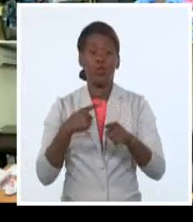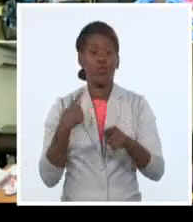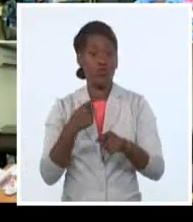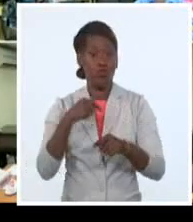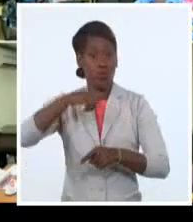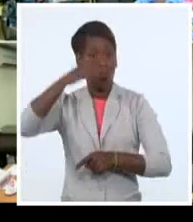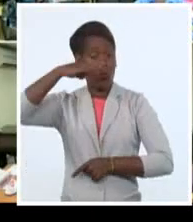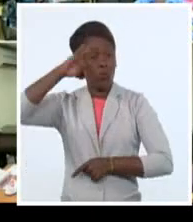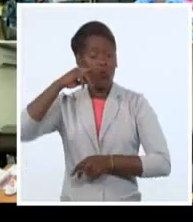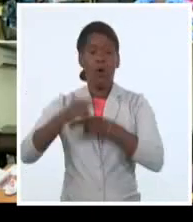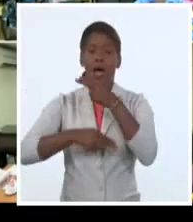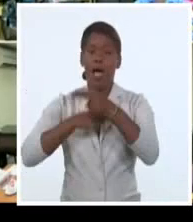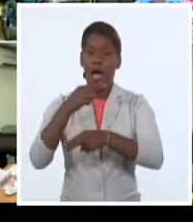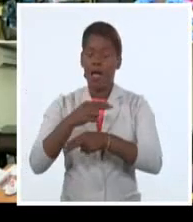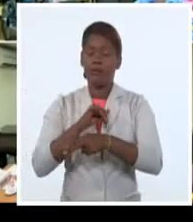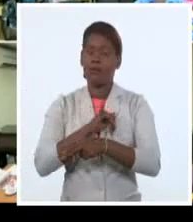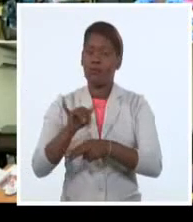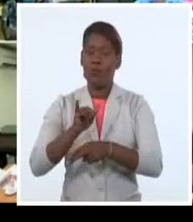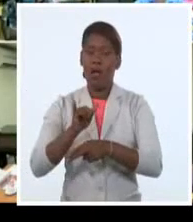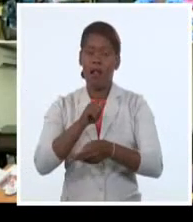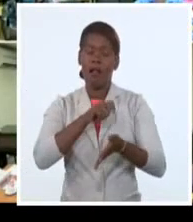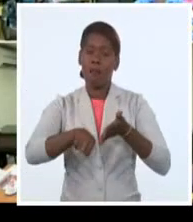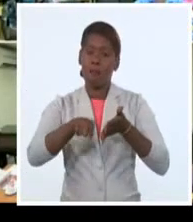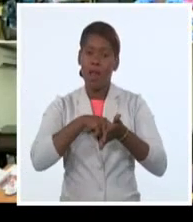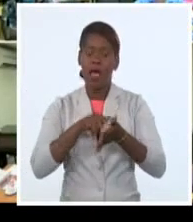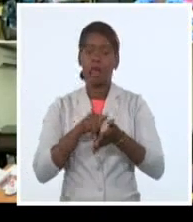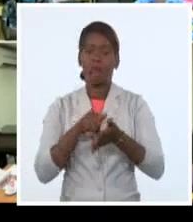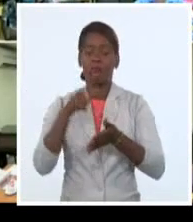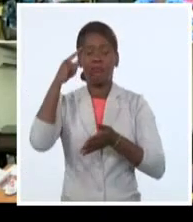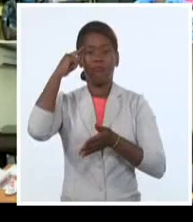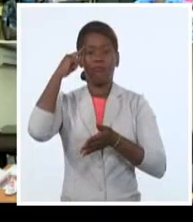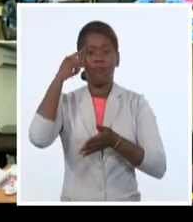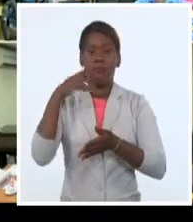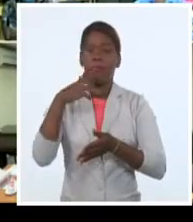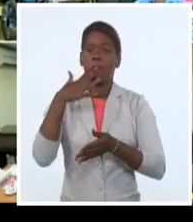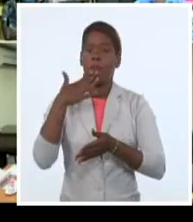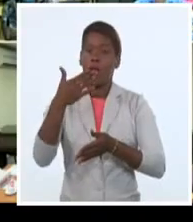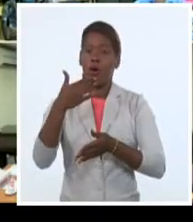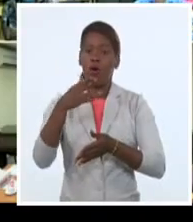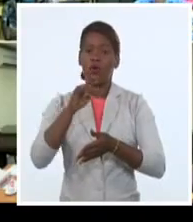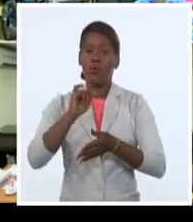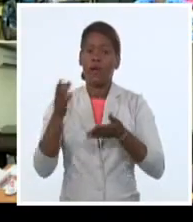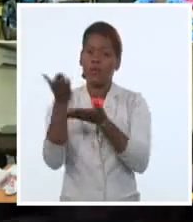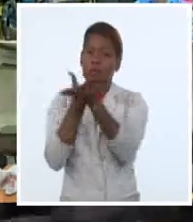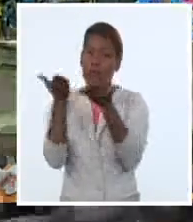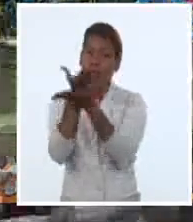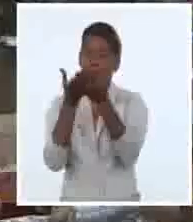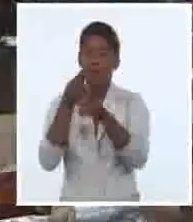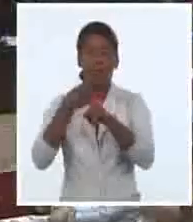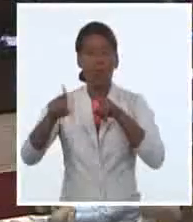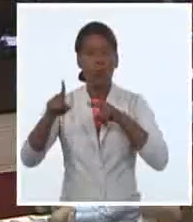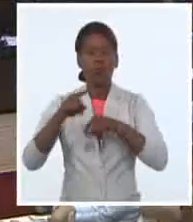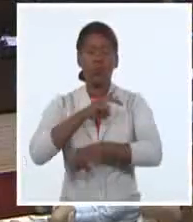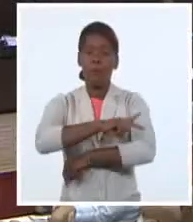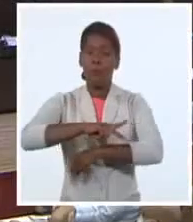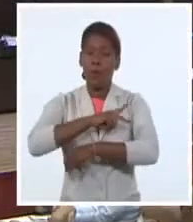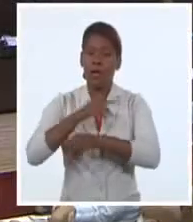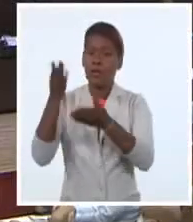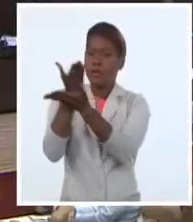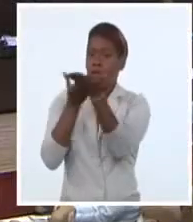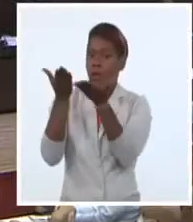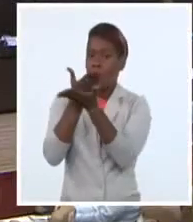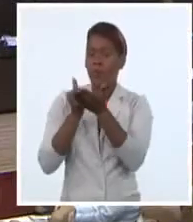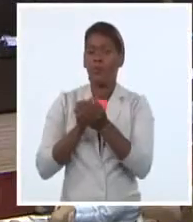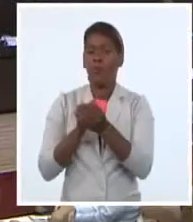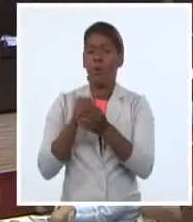intensa actividad internacional de diálogo, intercambio y cooperación con otras naciones y sus líderes, participando en